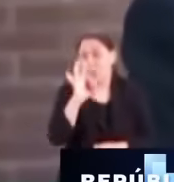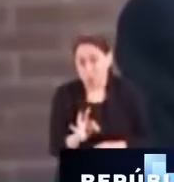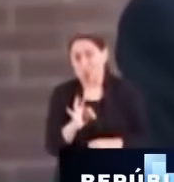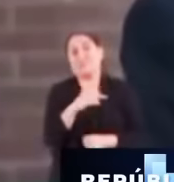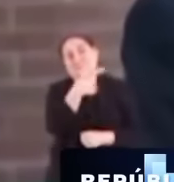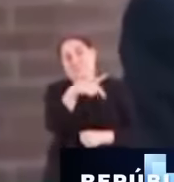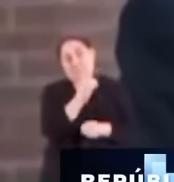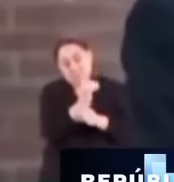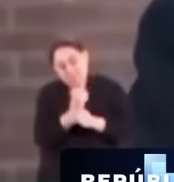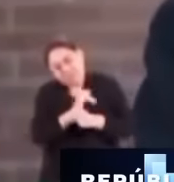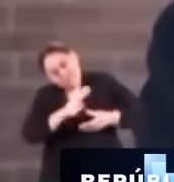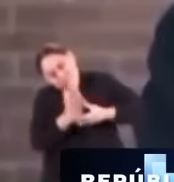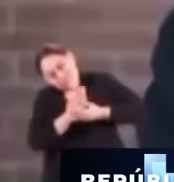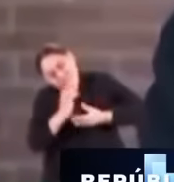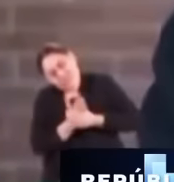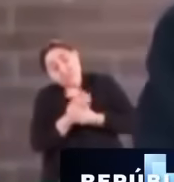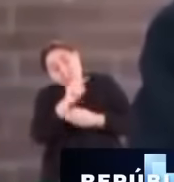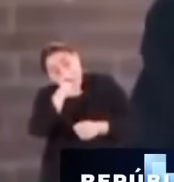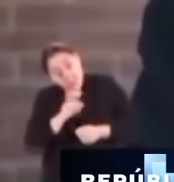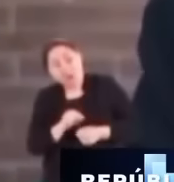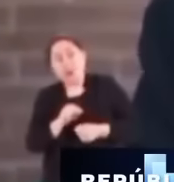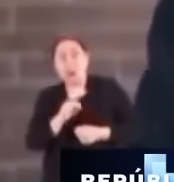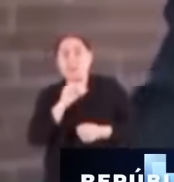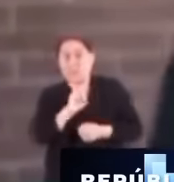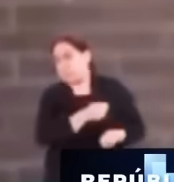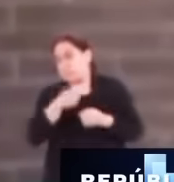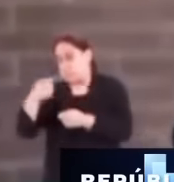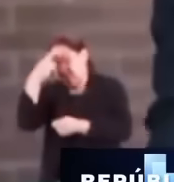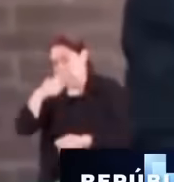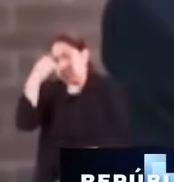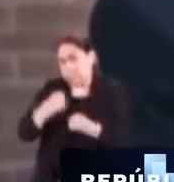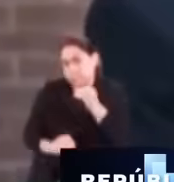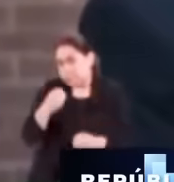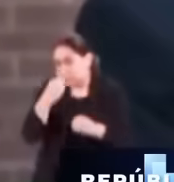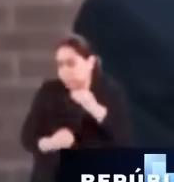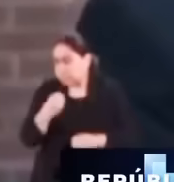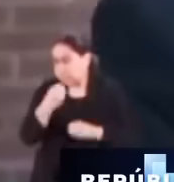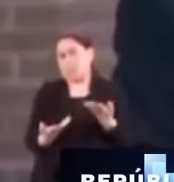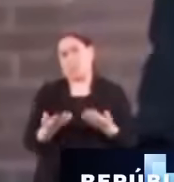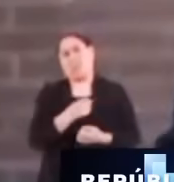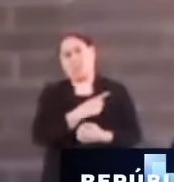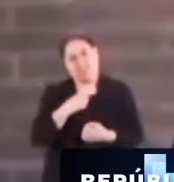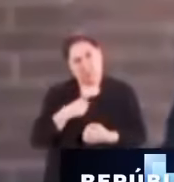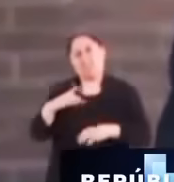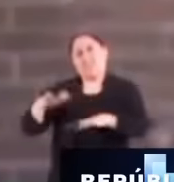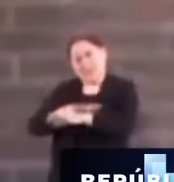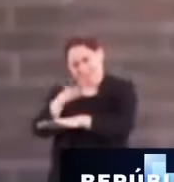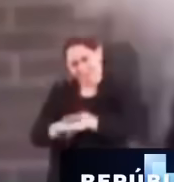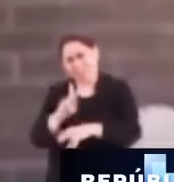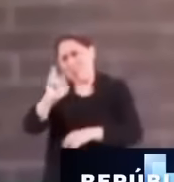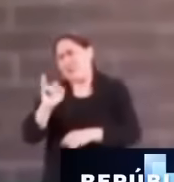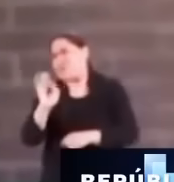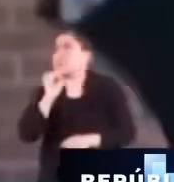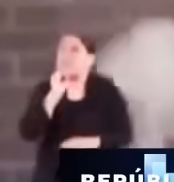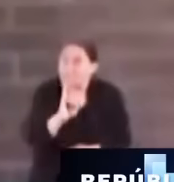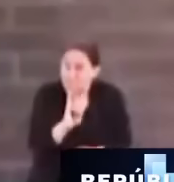carpetas de investigación resultan en vinculación a proceso. Claro, hay que dignificar al Poder Judicial, claro, hay que mejorarlo